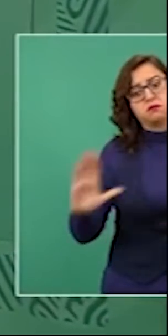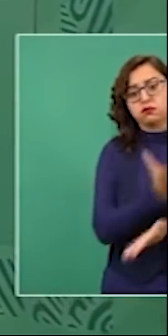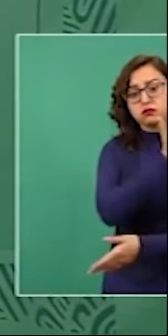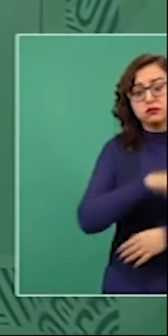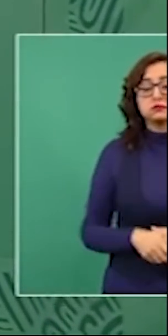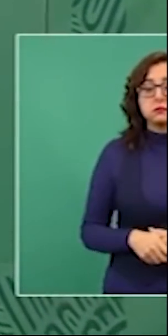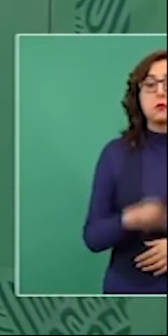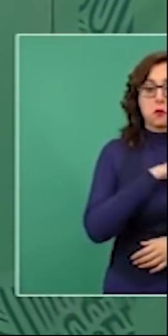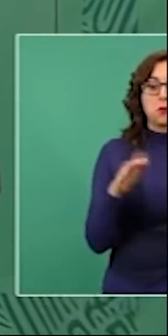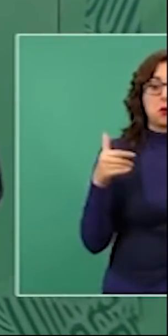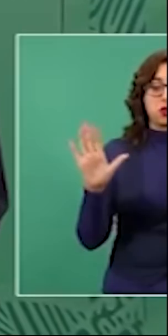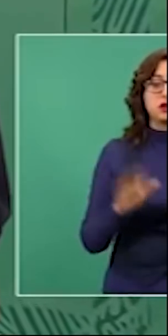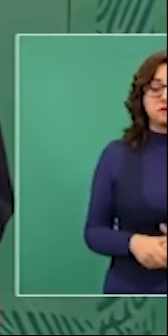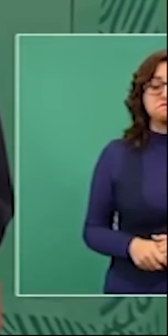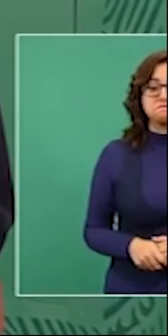Se organiza el pueblo.